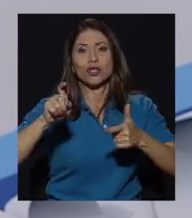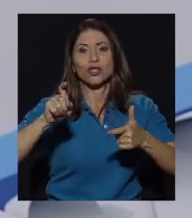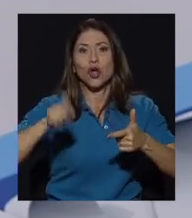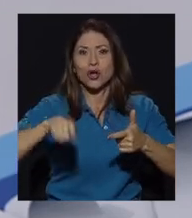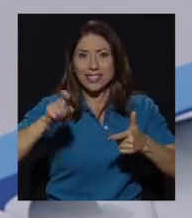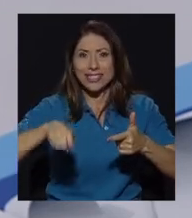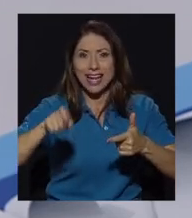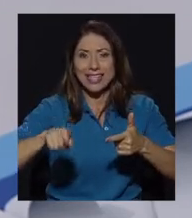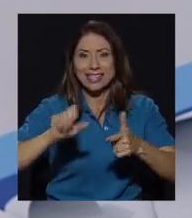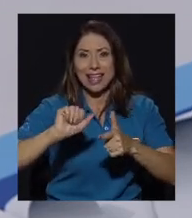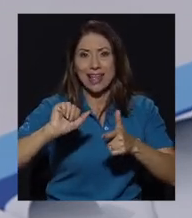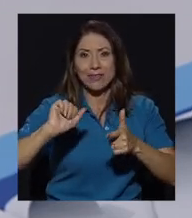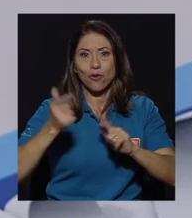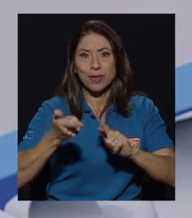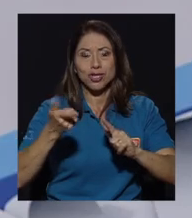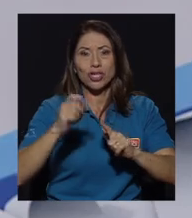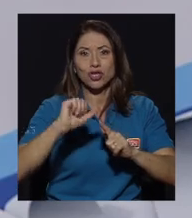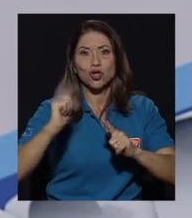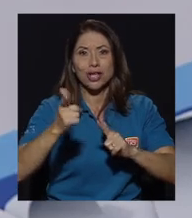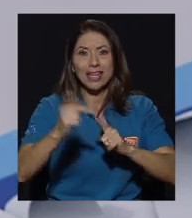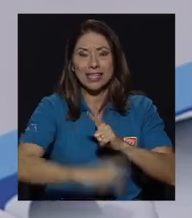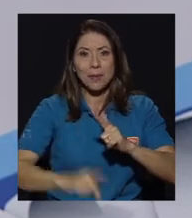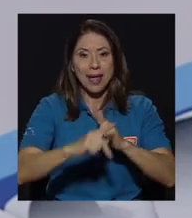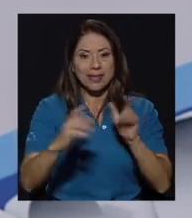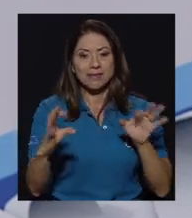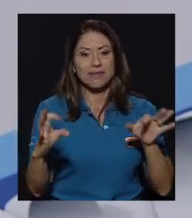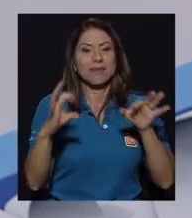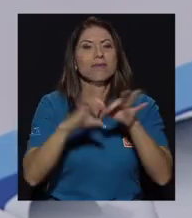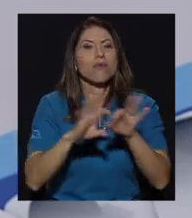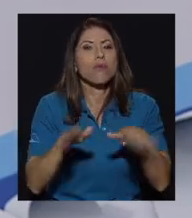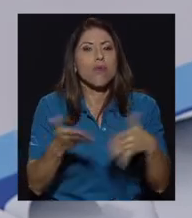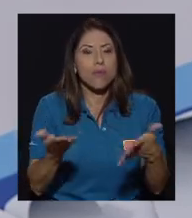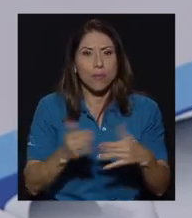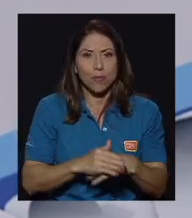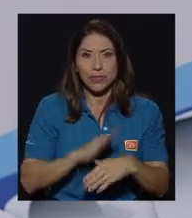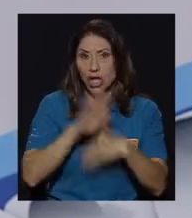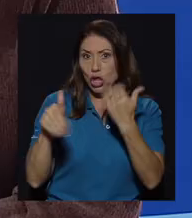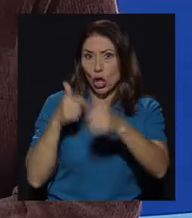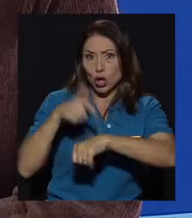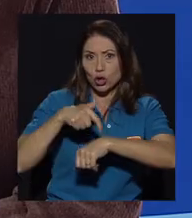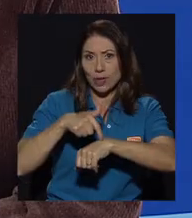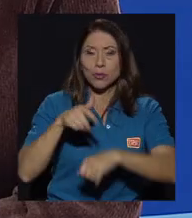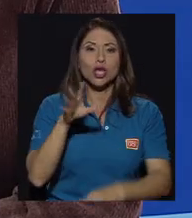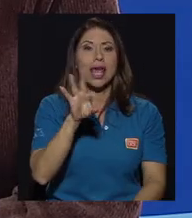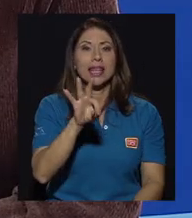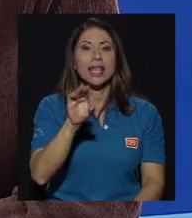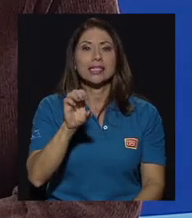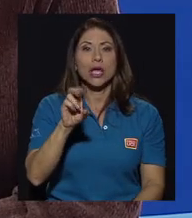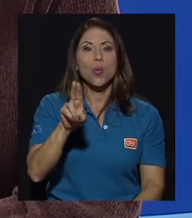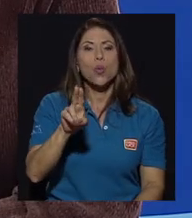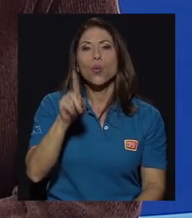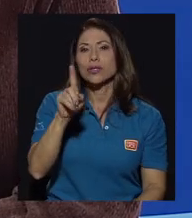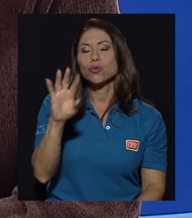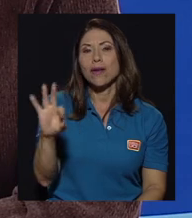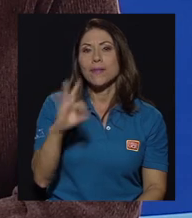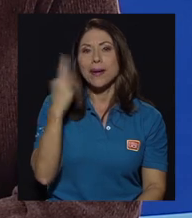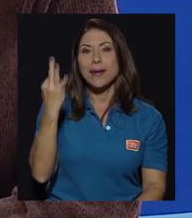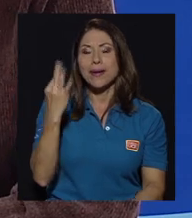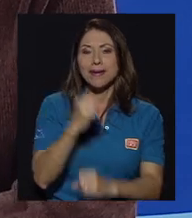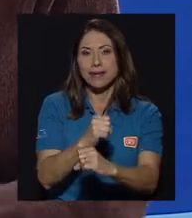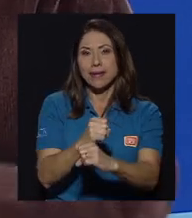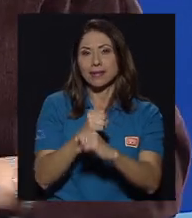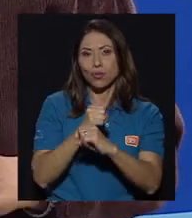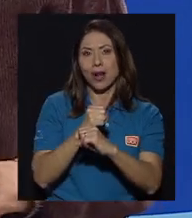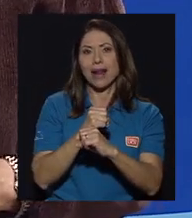necesarias transformaciones sociales que el país requiere en todos los tiempos entonces el tse era una manera de